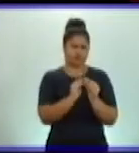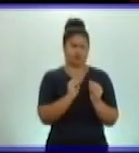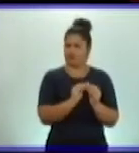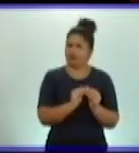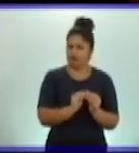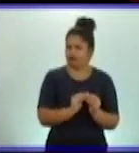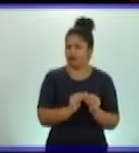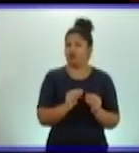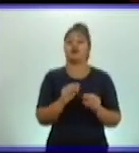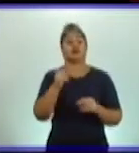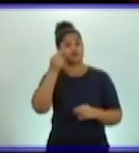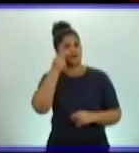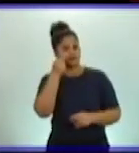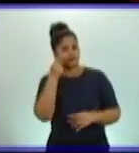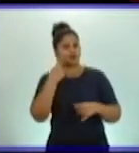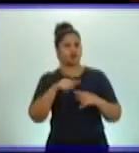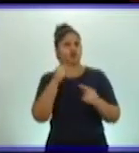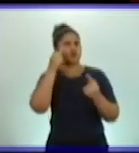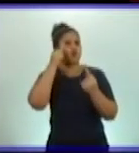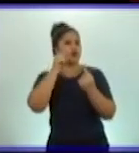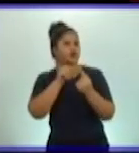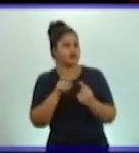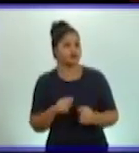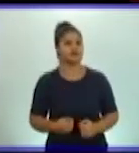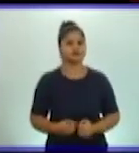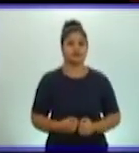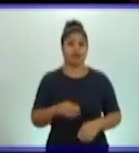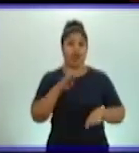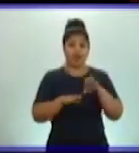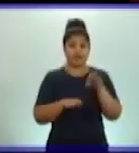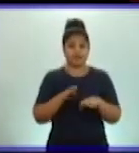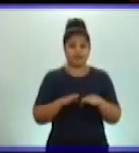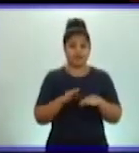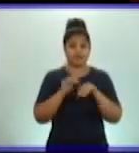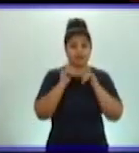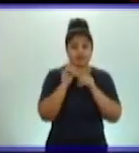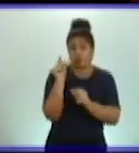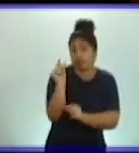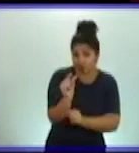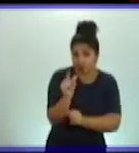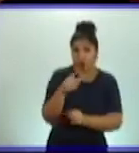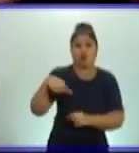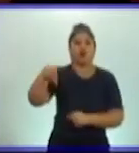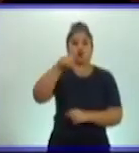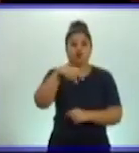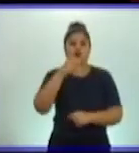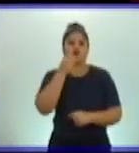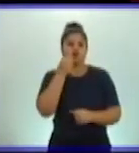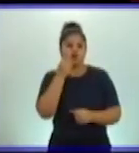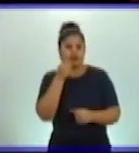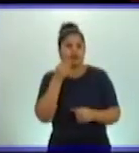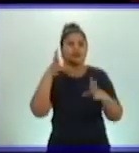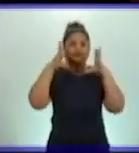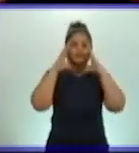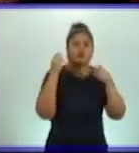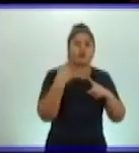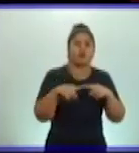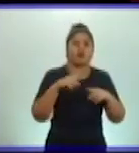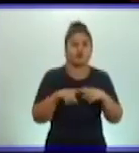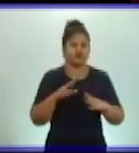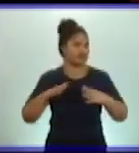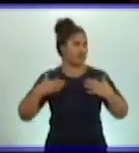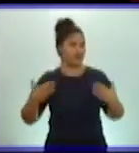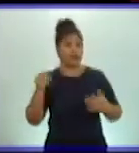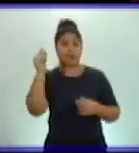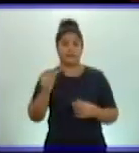porque realmente con poco a veces se dice mucho. Y esto es un llamado a la libertad, es un llamado a